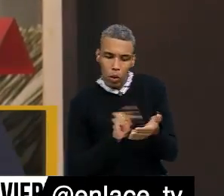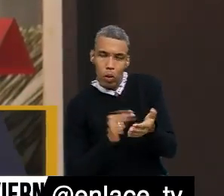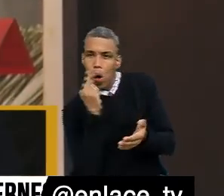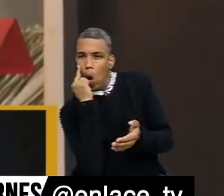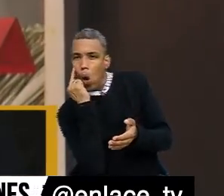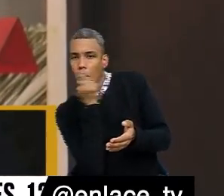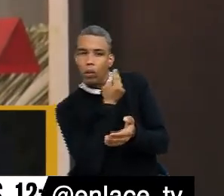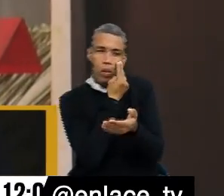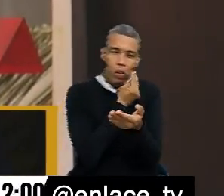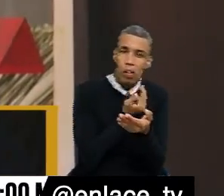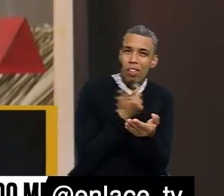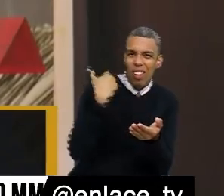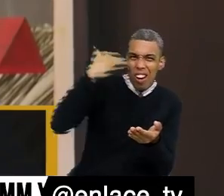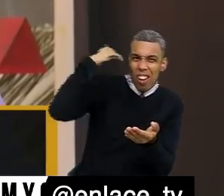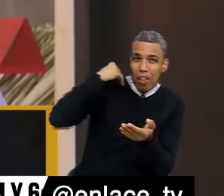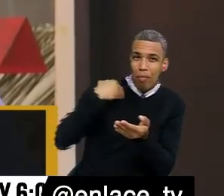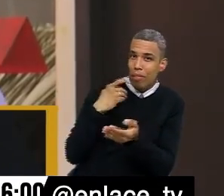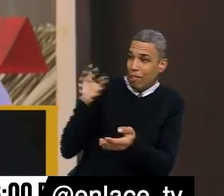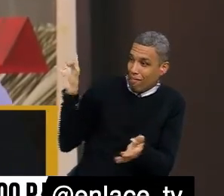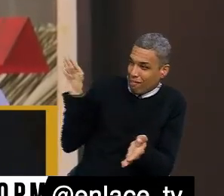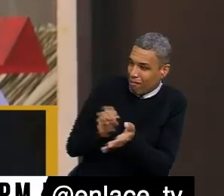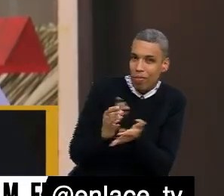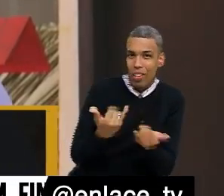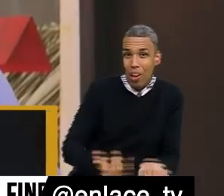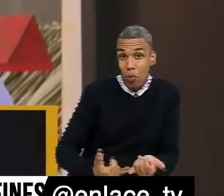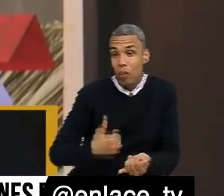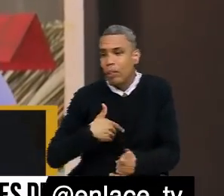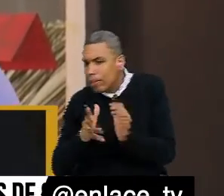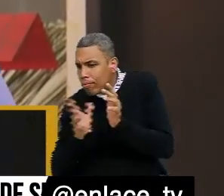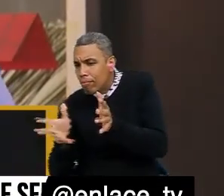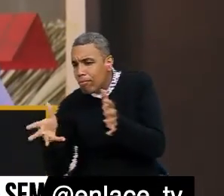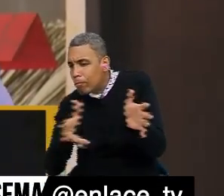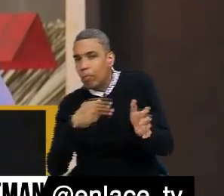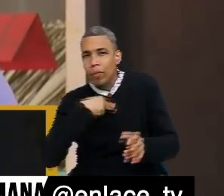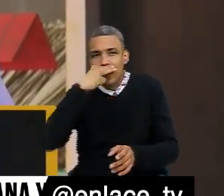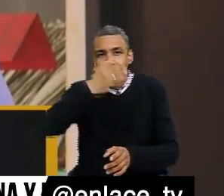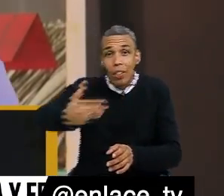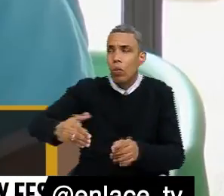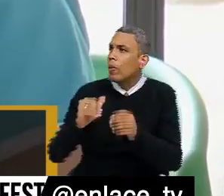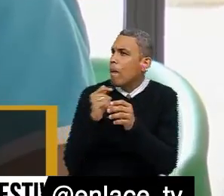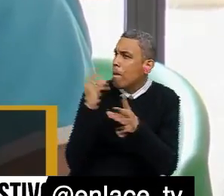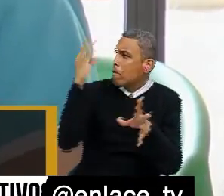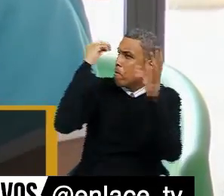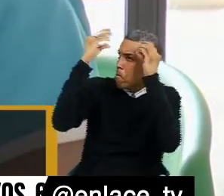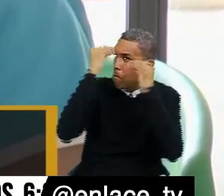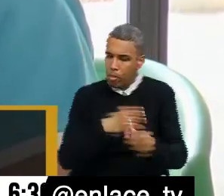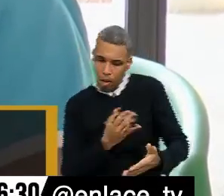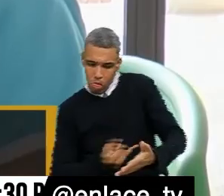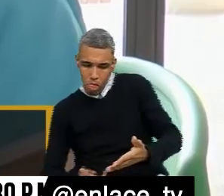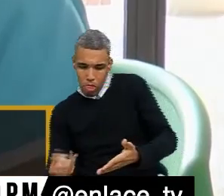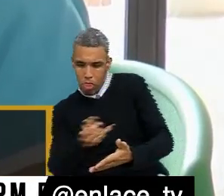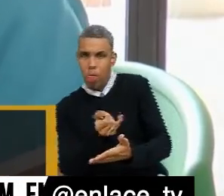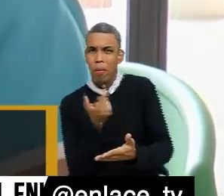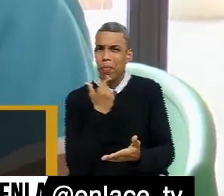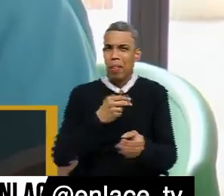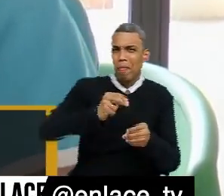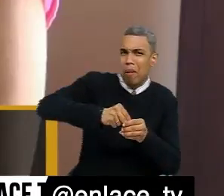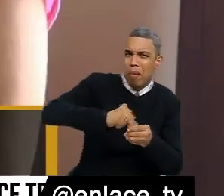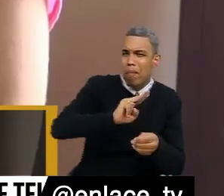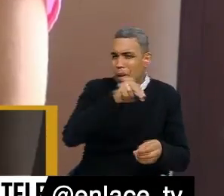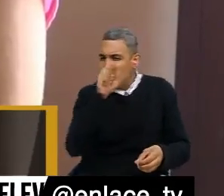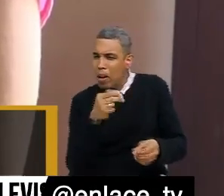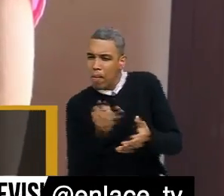yariguíes. ¿Qué queremos hacer con ellos? Construir esta misma historia y para que ellos la vivan más adelante. Papel craft, pinturas, palos de